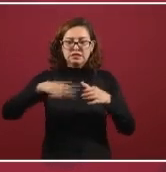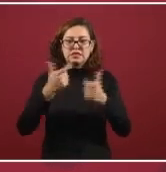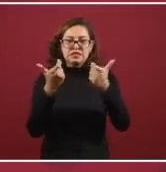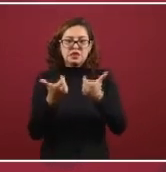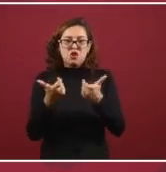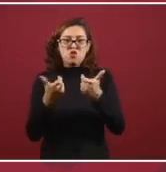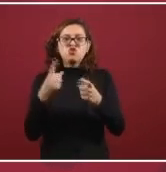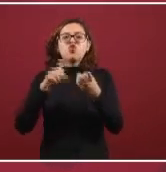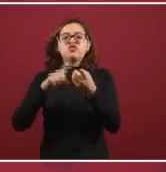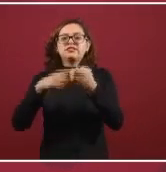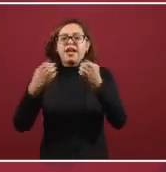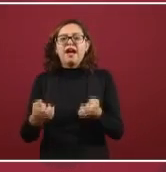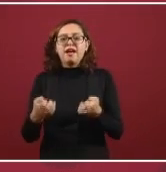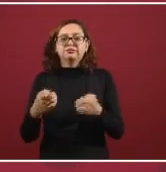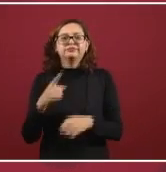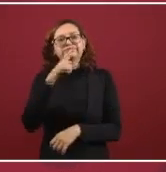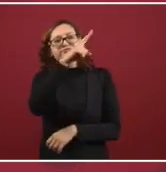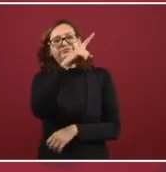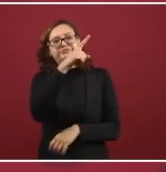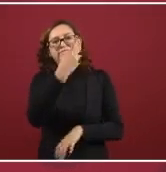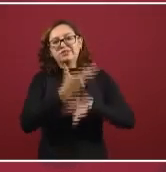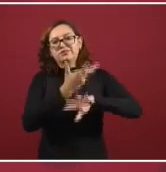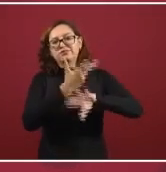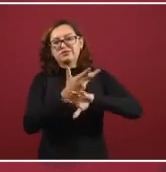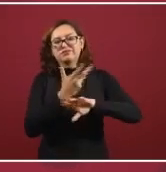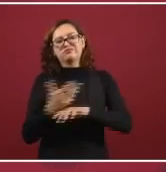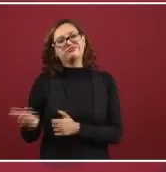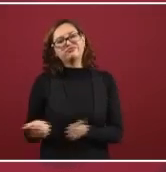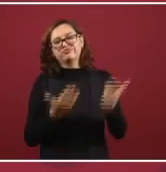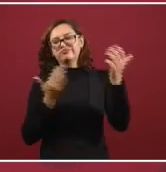Unidos, no en México.